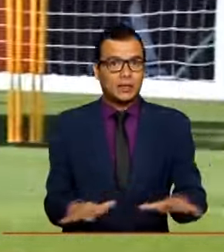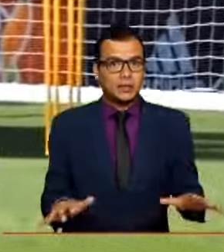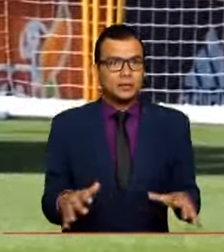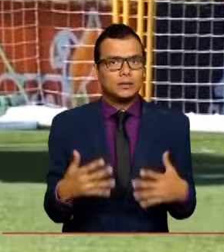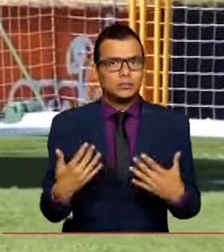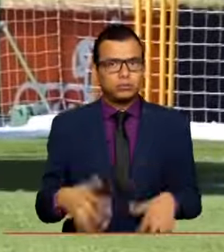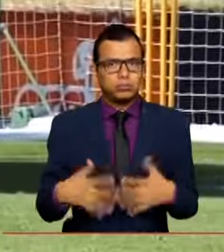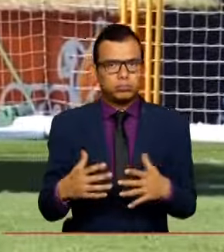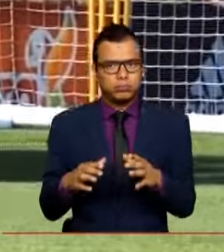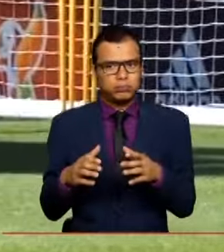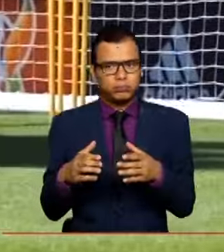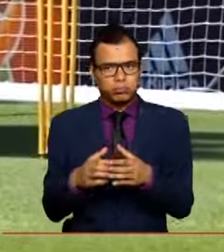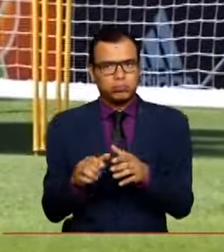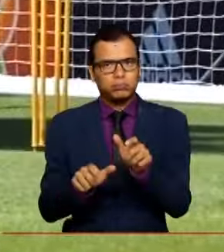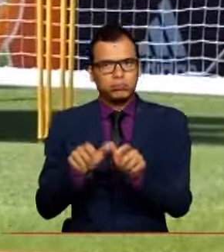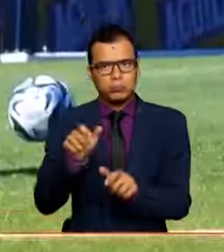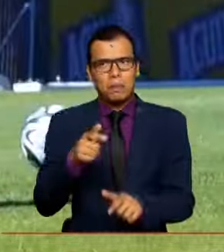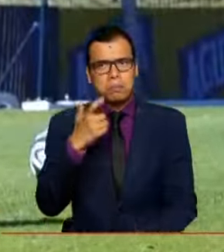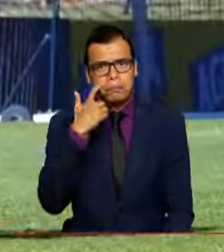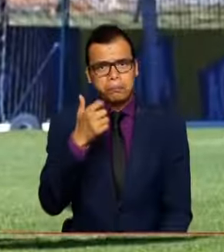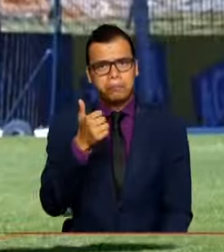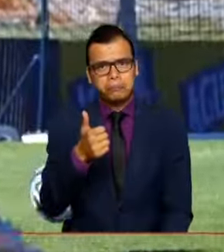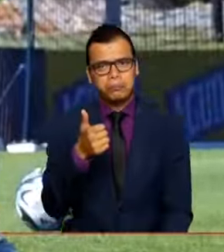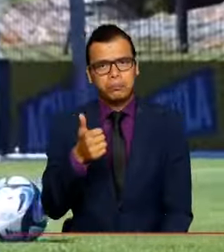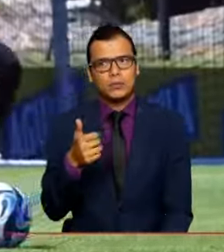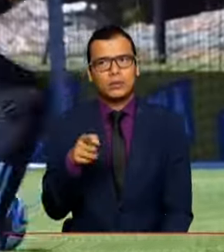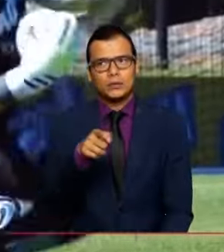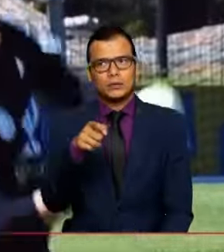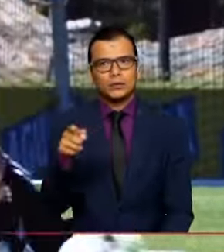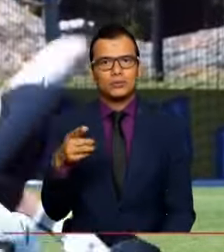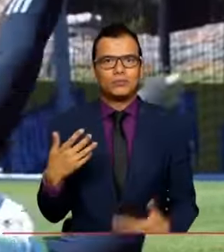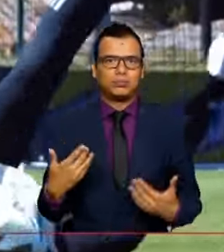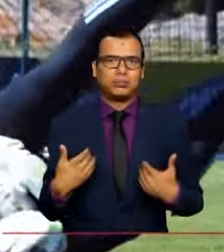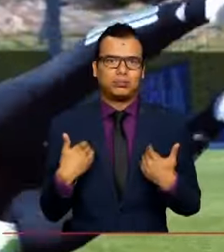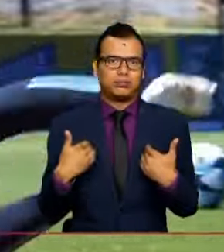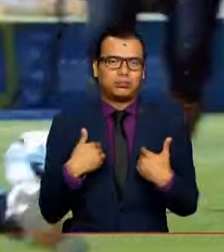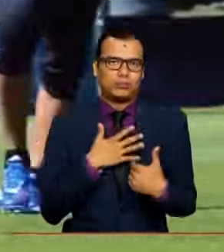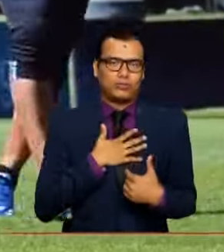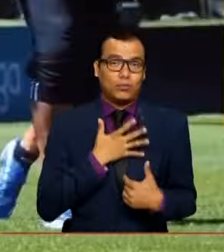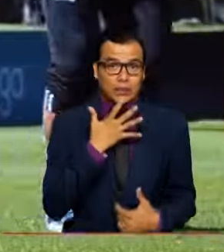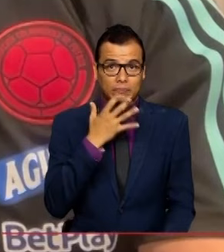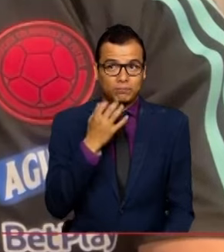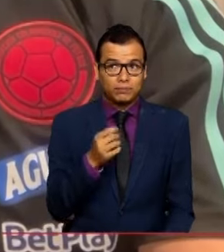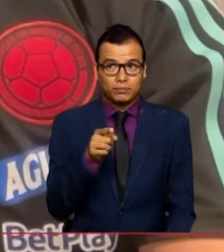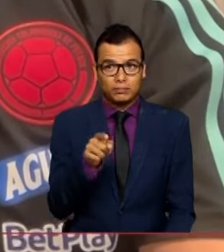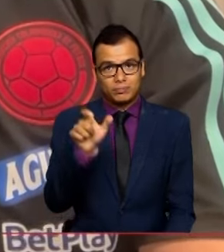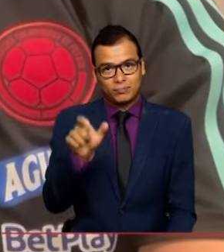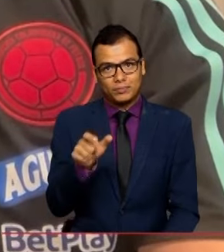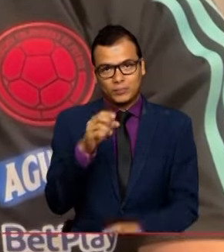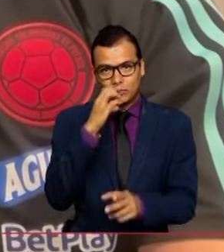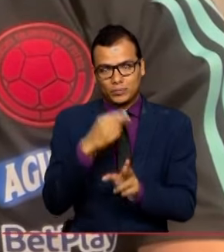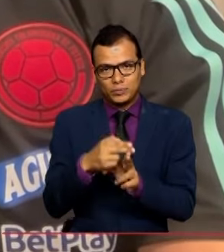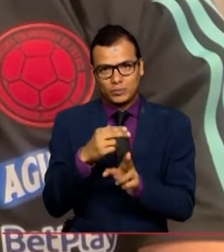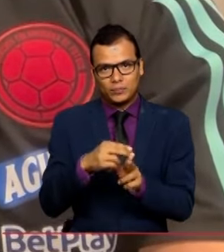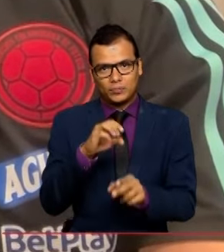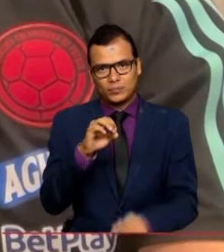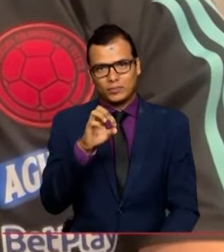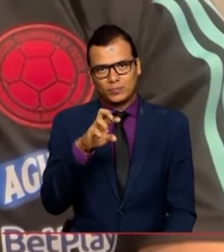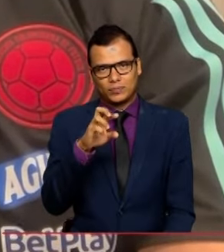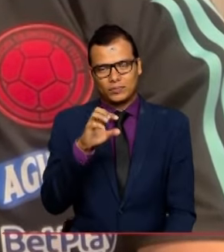muchos jugadores que hoy volvió Ospina, me da mucha satisfacción por eso también, porque es muchacho que entregó todo por la selección